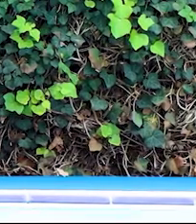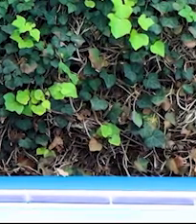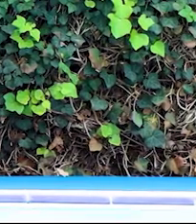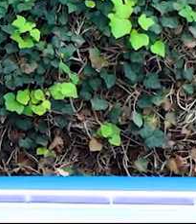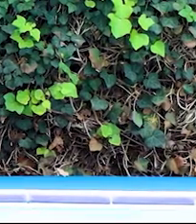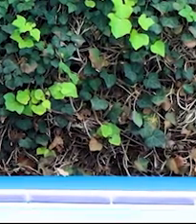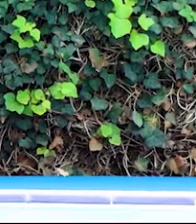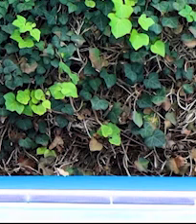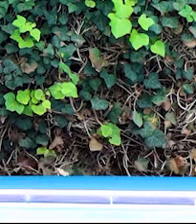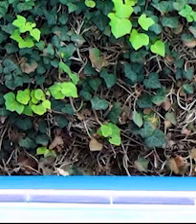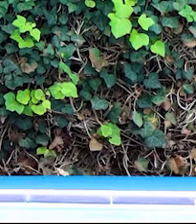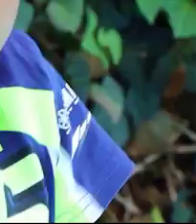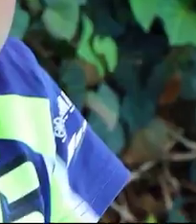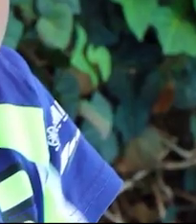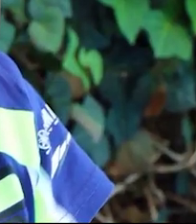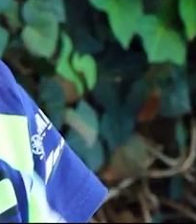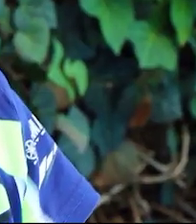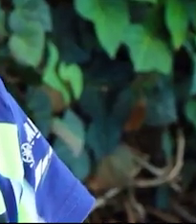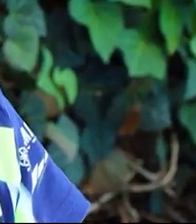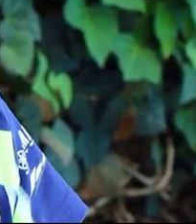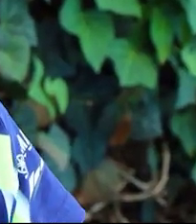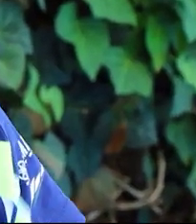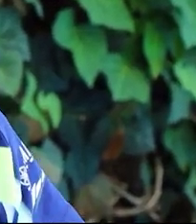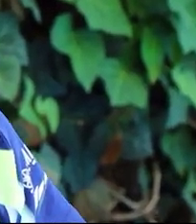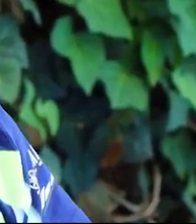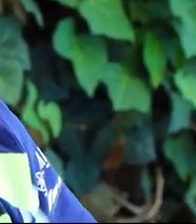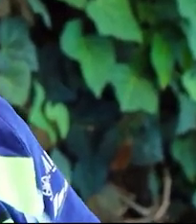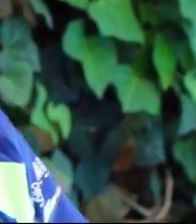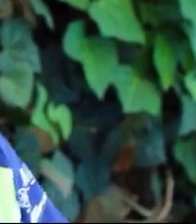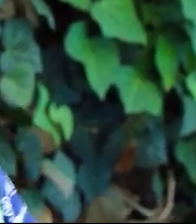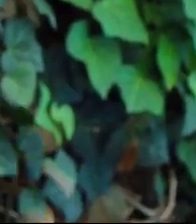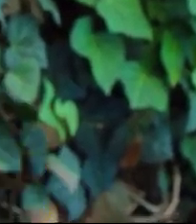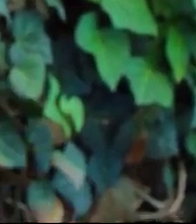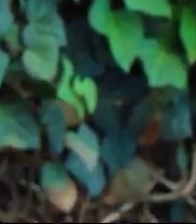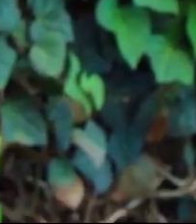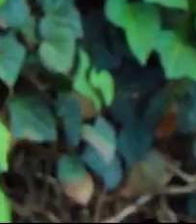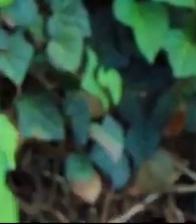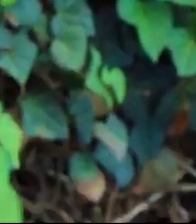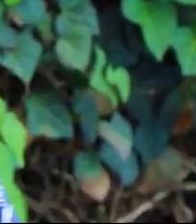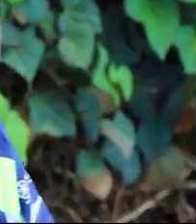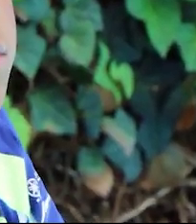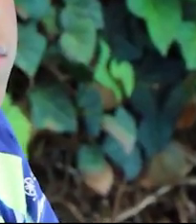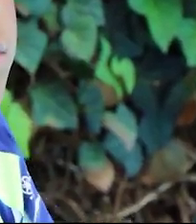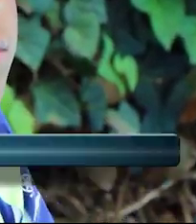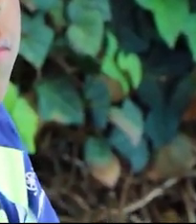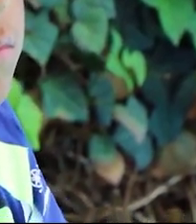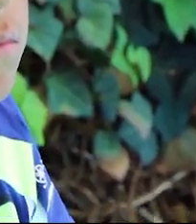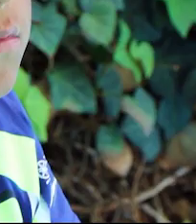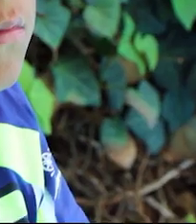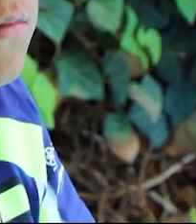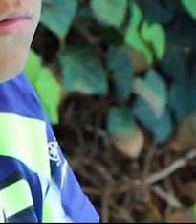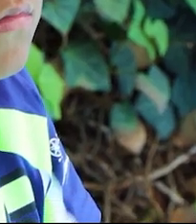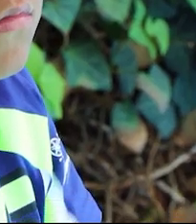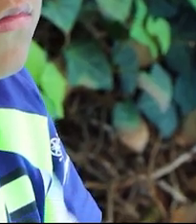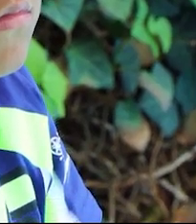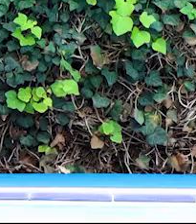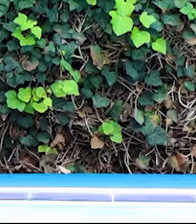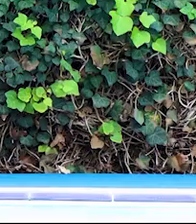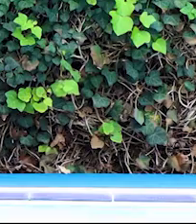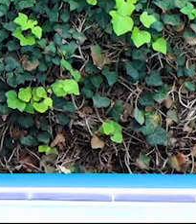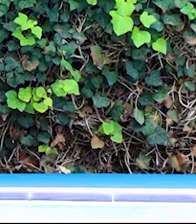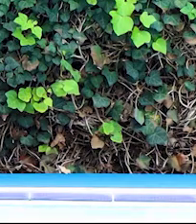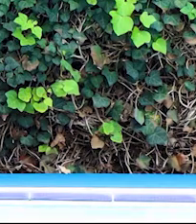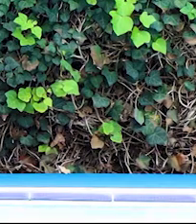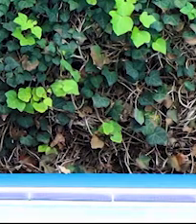exhalamos, respiramos, exhalamos. Nos ponemos en posición nuevamente, los